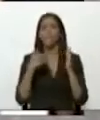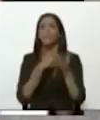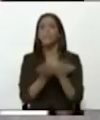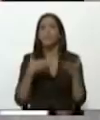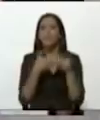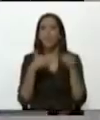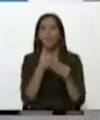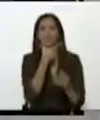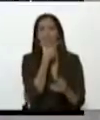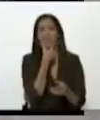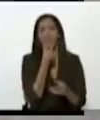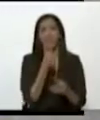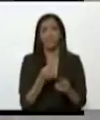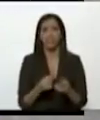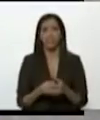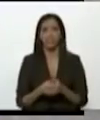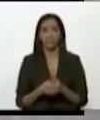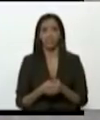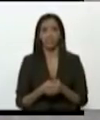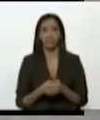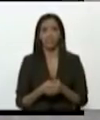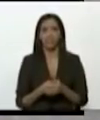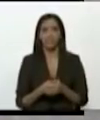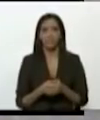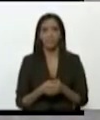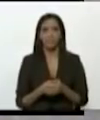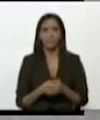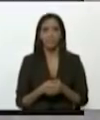facilito. Totalmente, claro. Hermano.